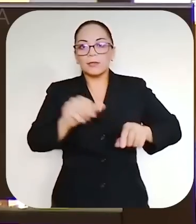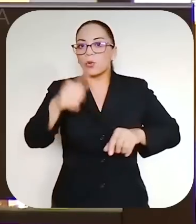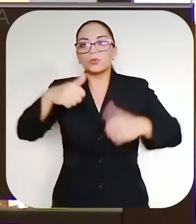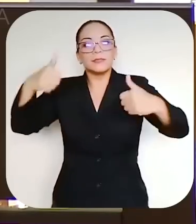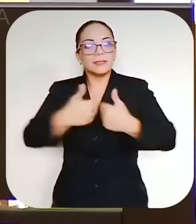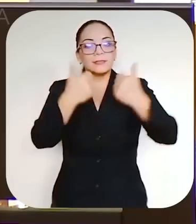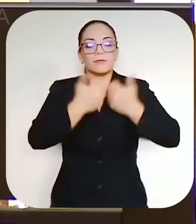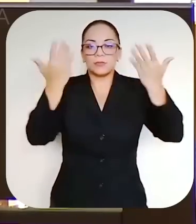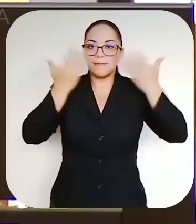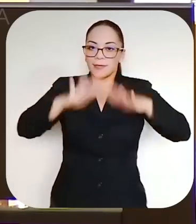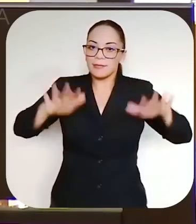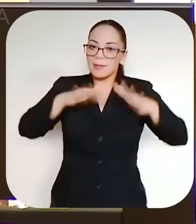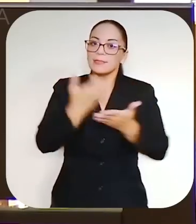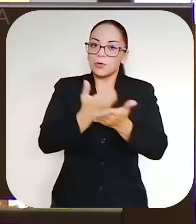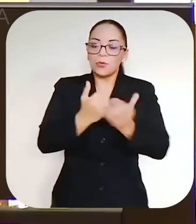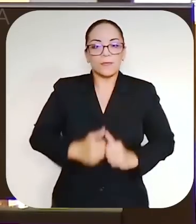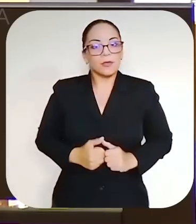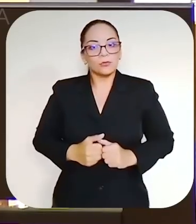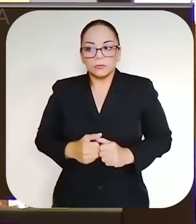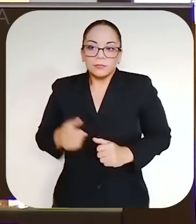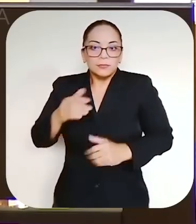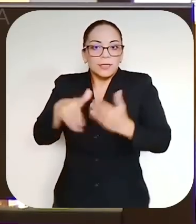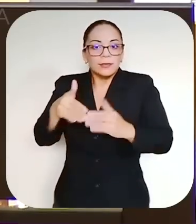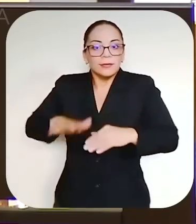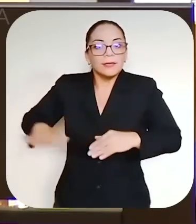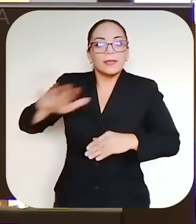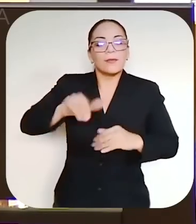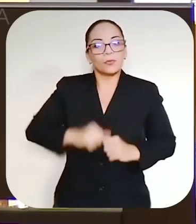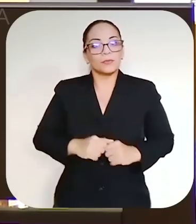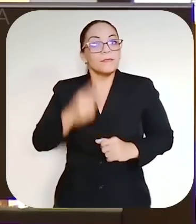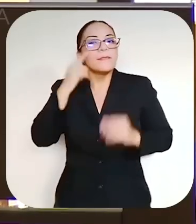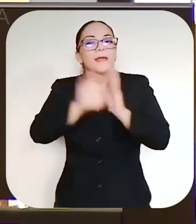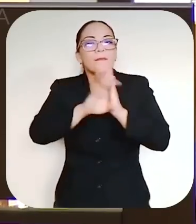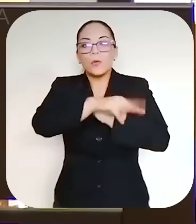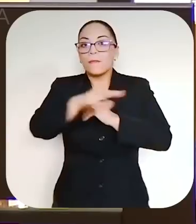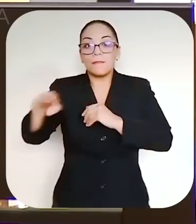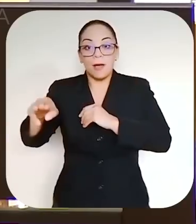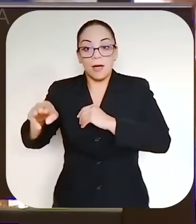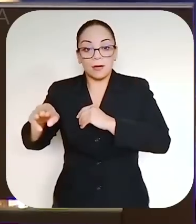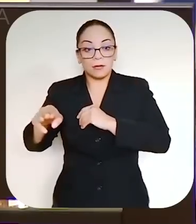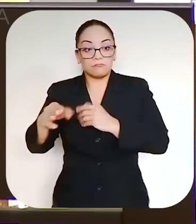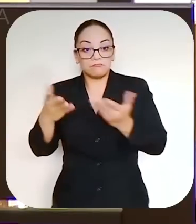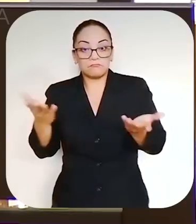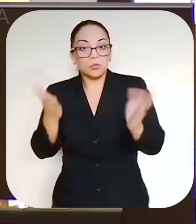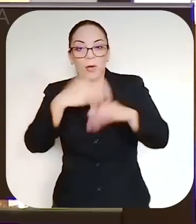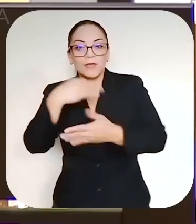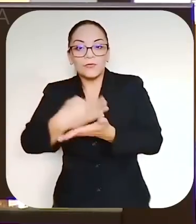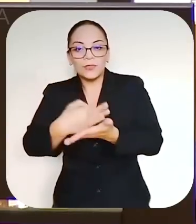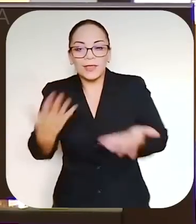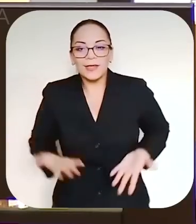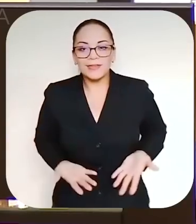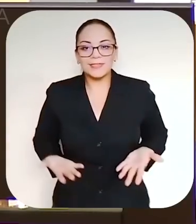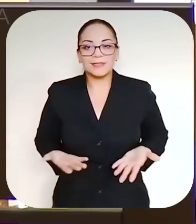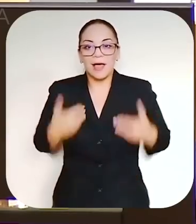múltiples otros desafíos ambientales y económicos que enfrentamos juntos los mares no conocen fronteras ni requieren